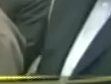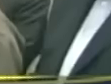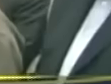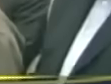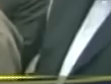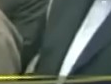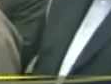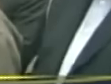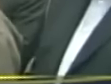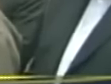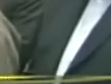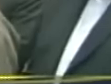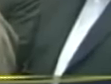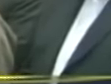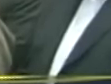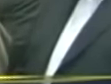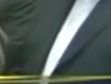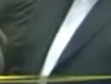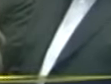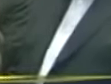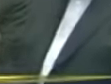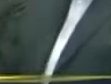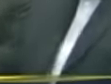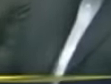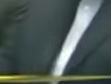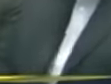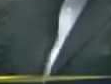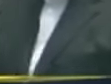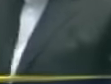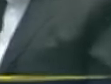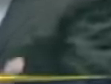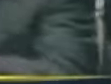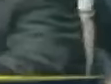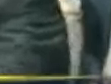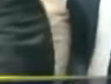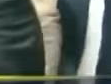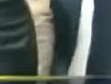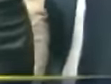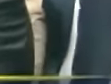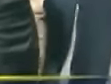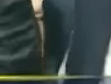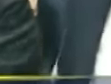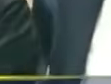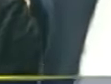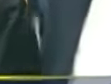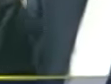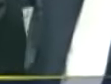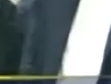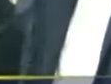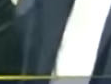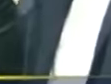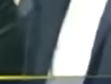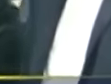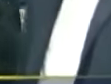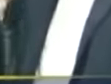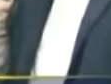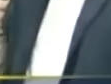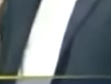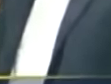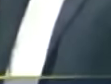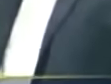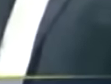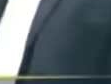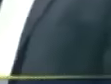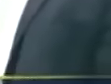ya acá para presenciar esta importante reunión de trabajo. Continúa el jefe de Estado